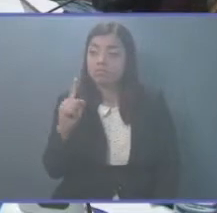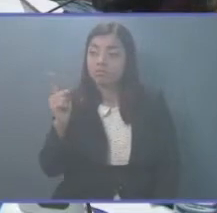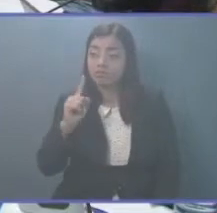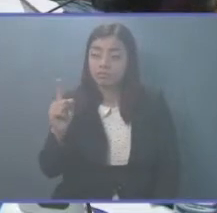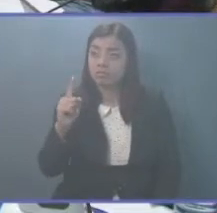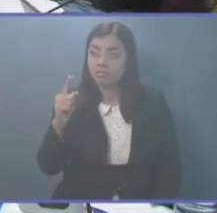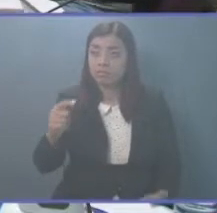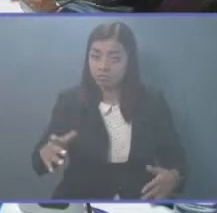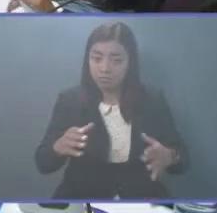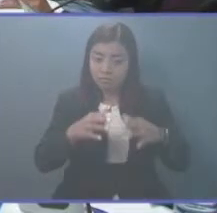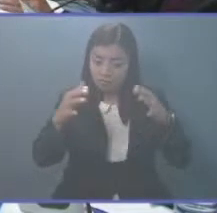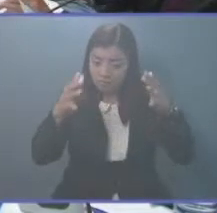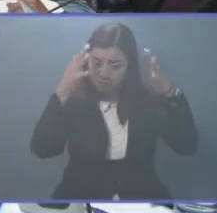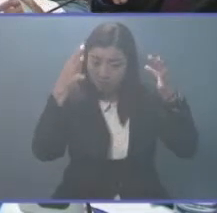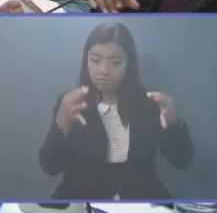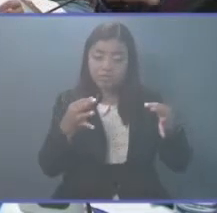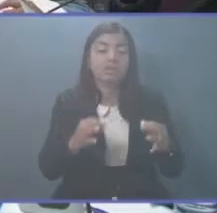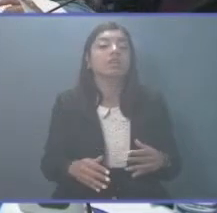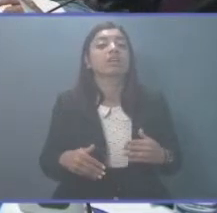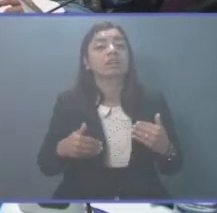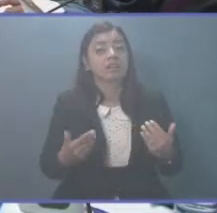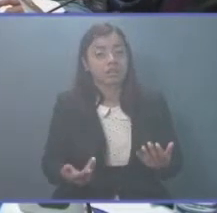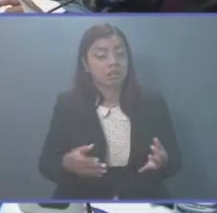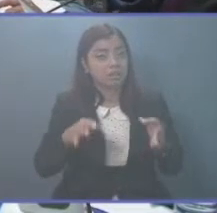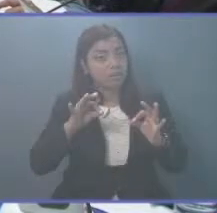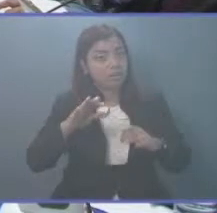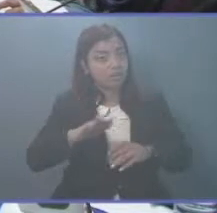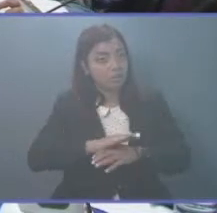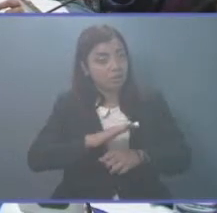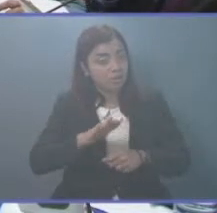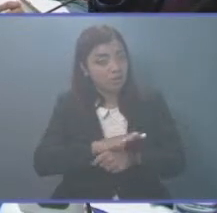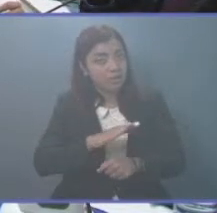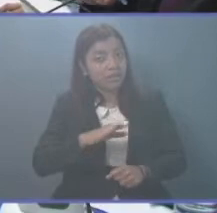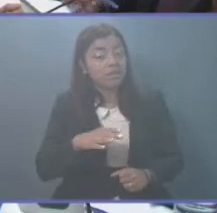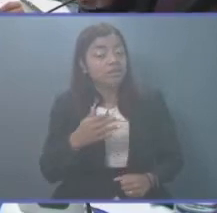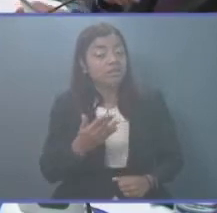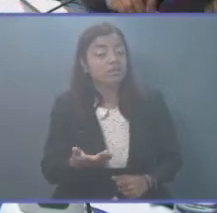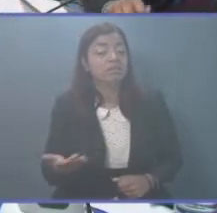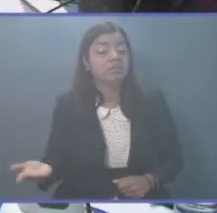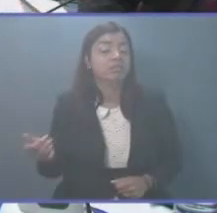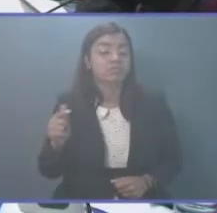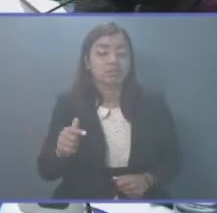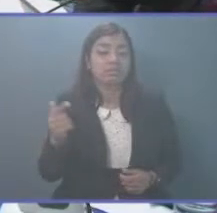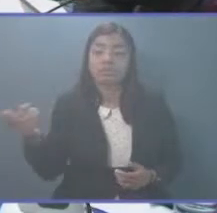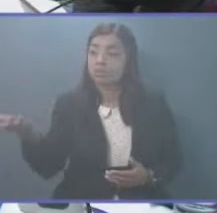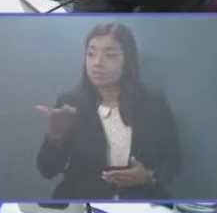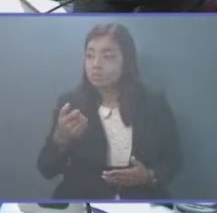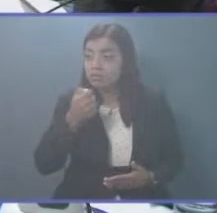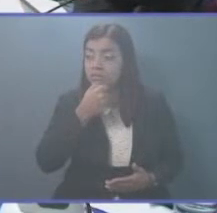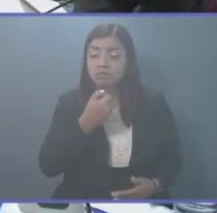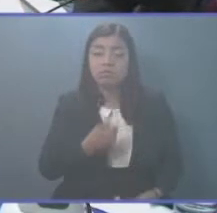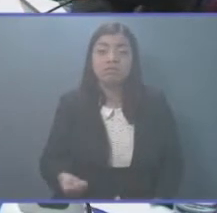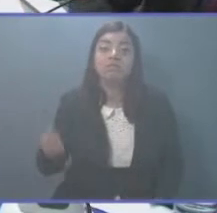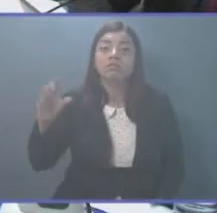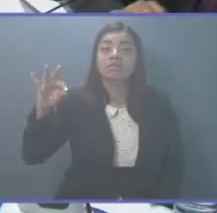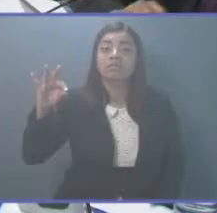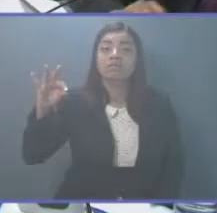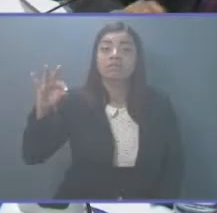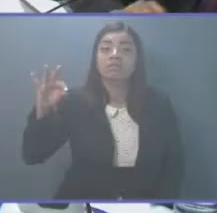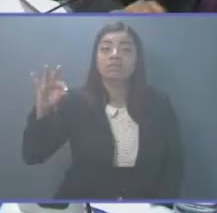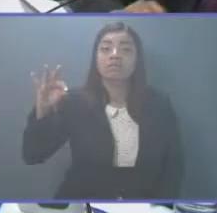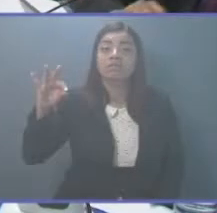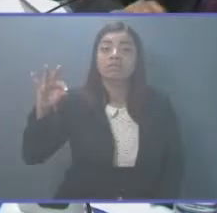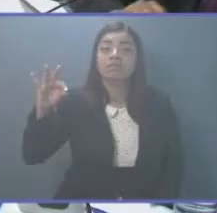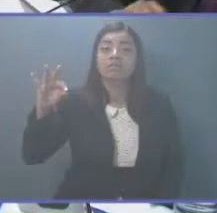que no vamos a dictaminar. Es suficiente con la con las aportaciones de la Fiscalía, que al final son los